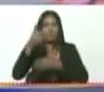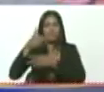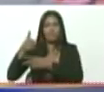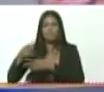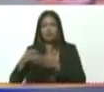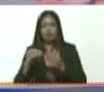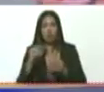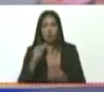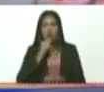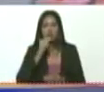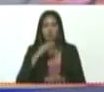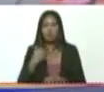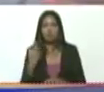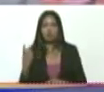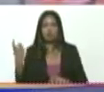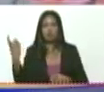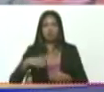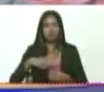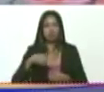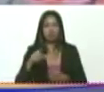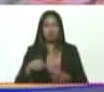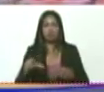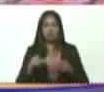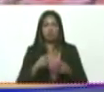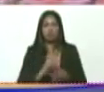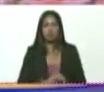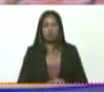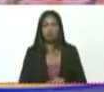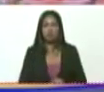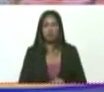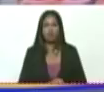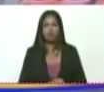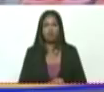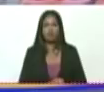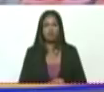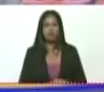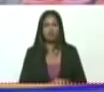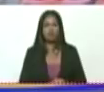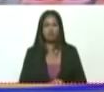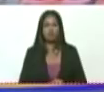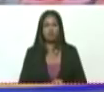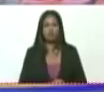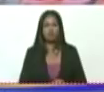se atravesara, a los soldados, a los oficiales que estuvieran de guardia.